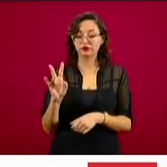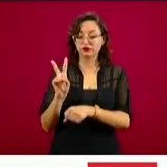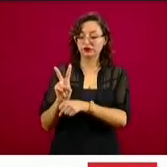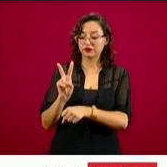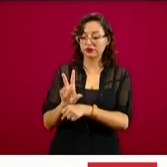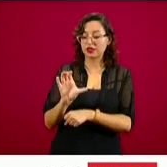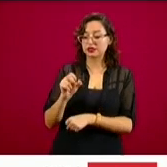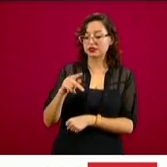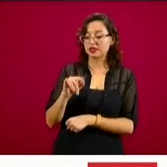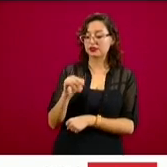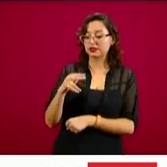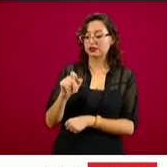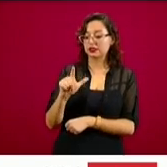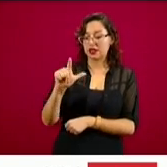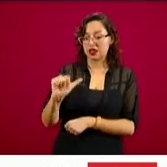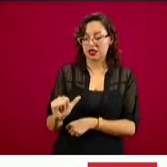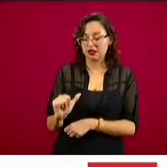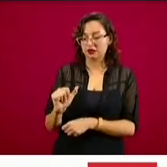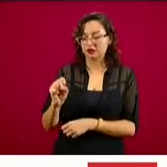vigilancia centinela.